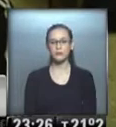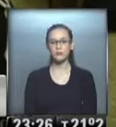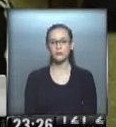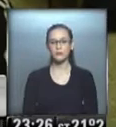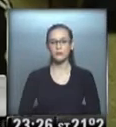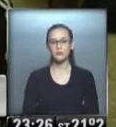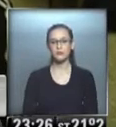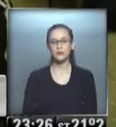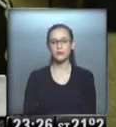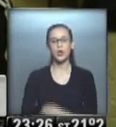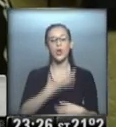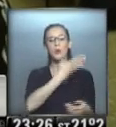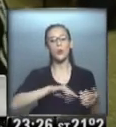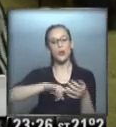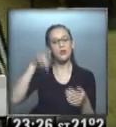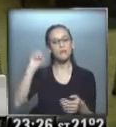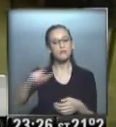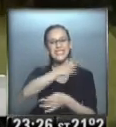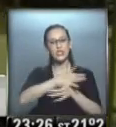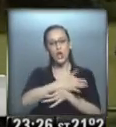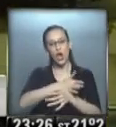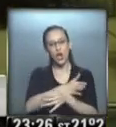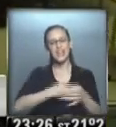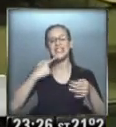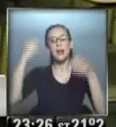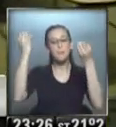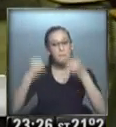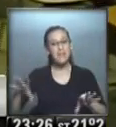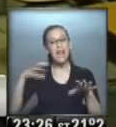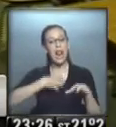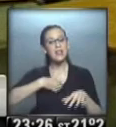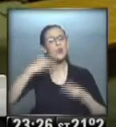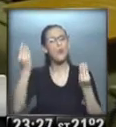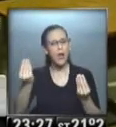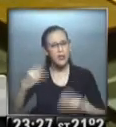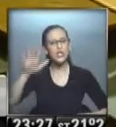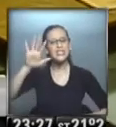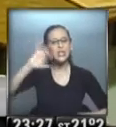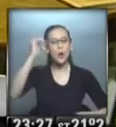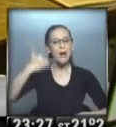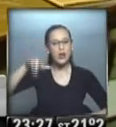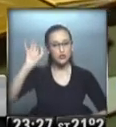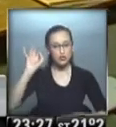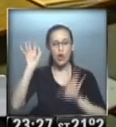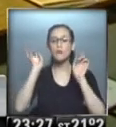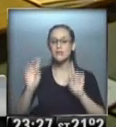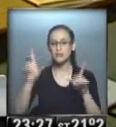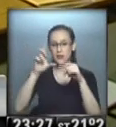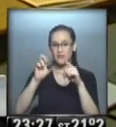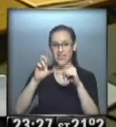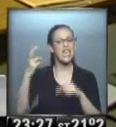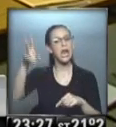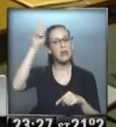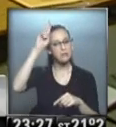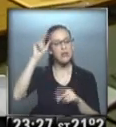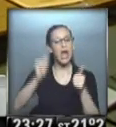El gobernador bonaerense Daniel Scioli anunció que el inicio de clases en la provincia se realizará el 5 de marzo y que con esa fecha se respeta